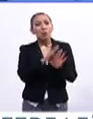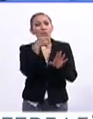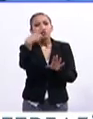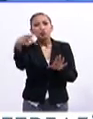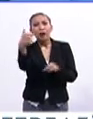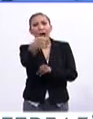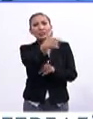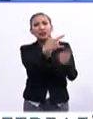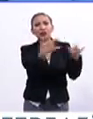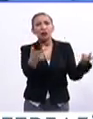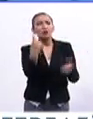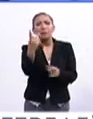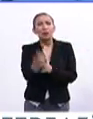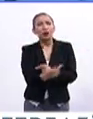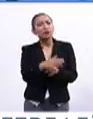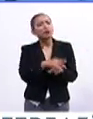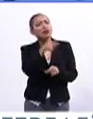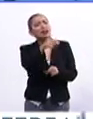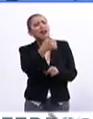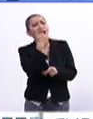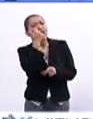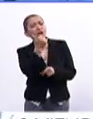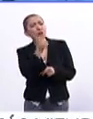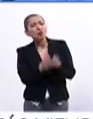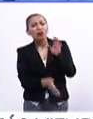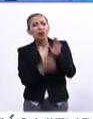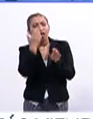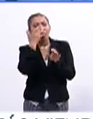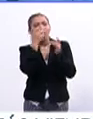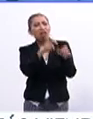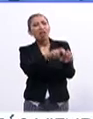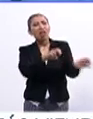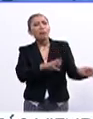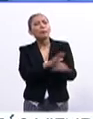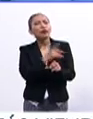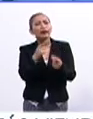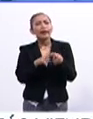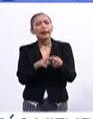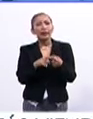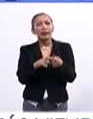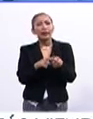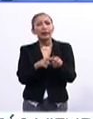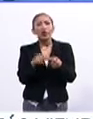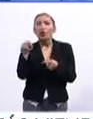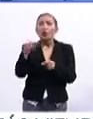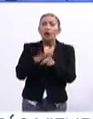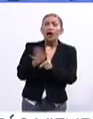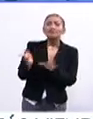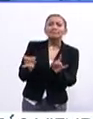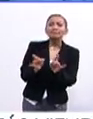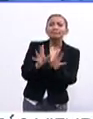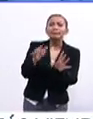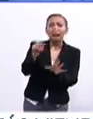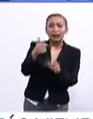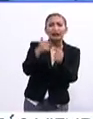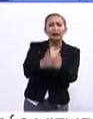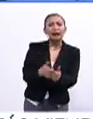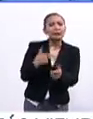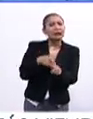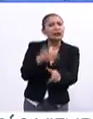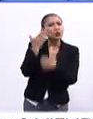y hay preguntas tan básicas como ¿por qué los alumnos se van de la escuela o cuáles son las razones por las que sí se